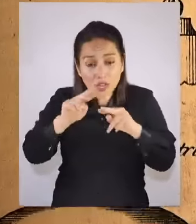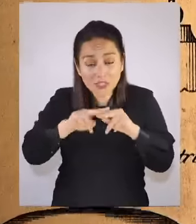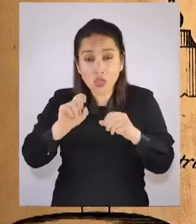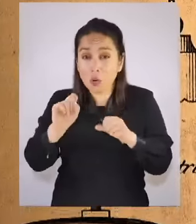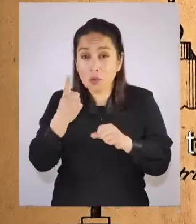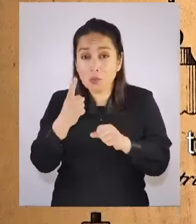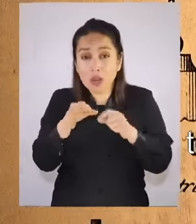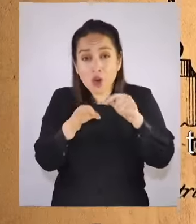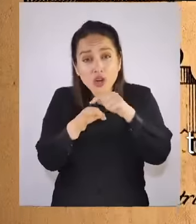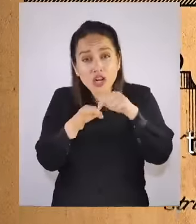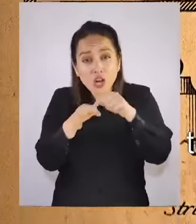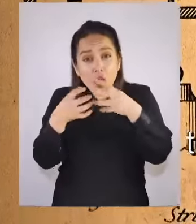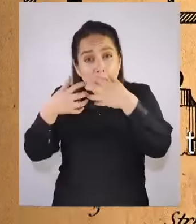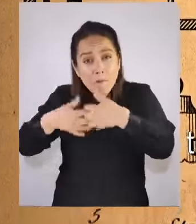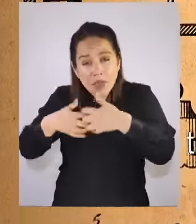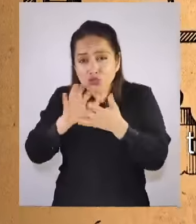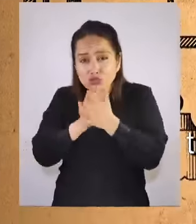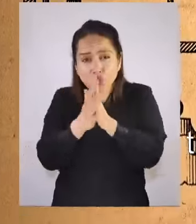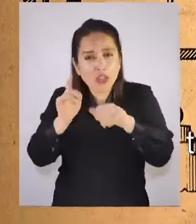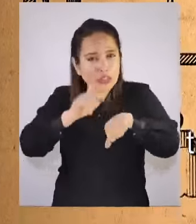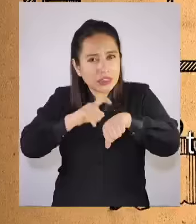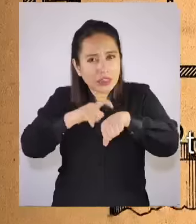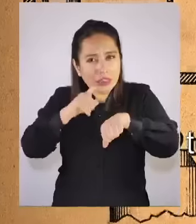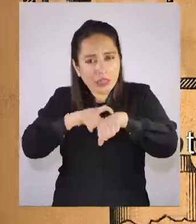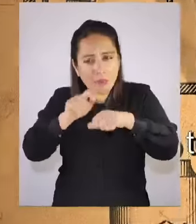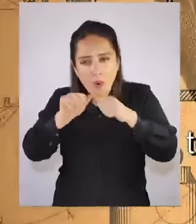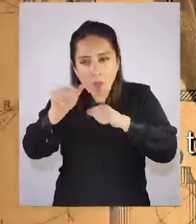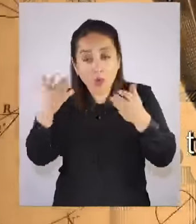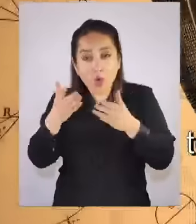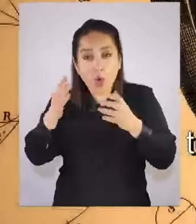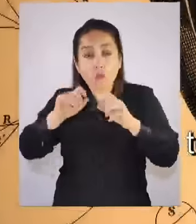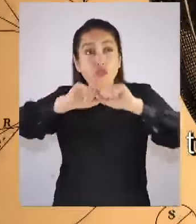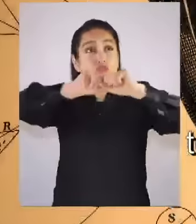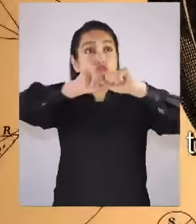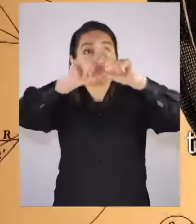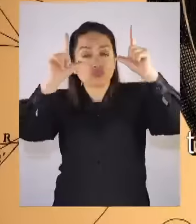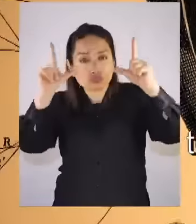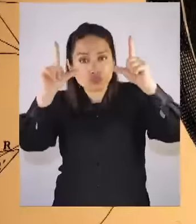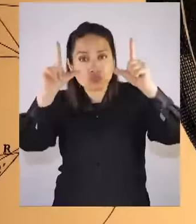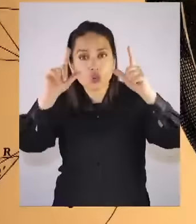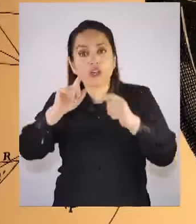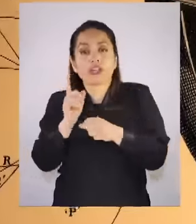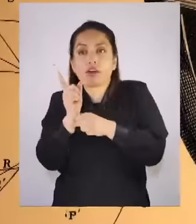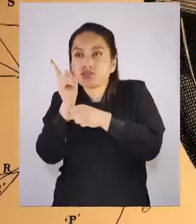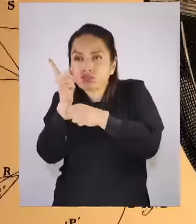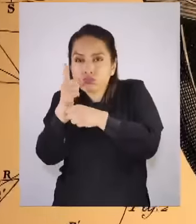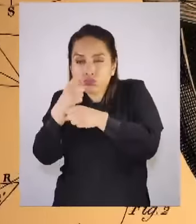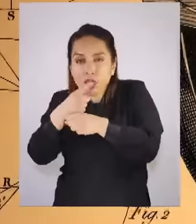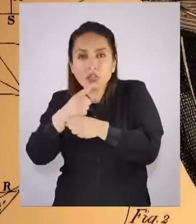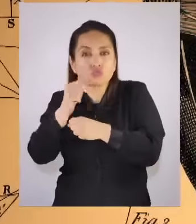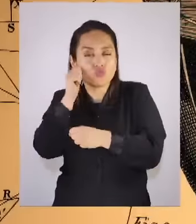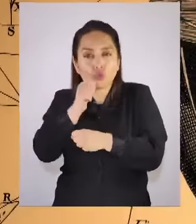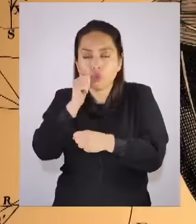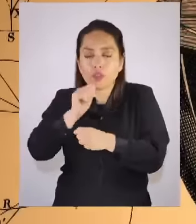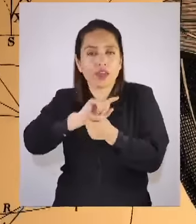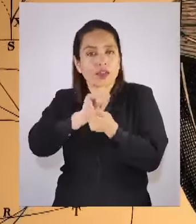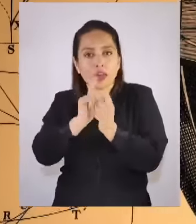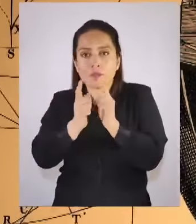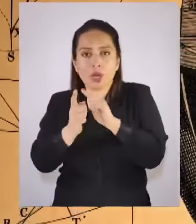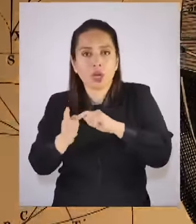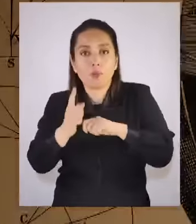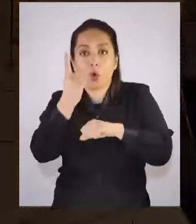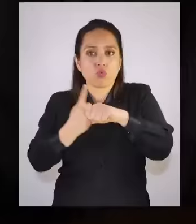mecánicos, toda la medición del tiempo era por medios solares, con relojes que iban variando todos los días, la